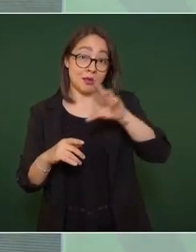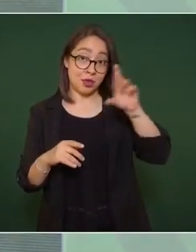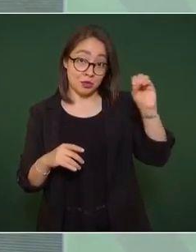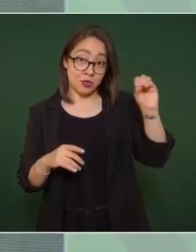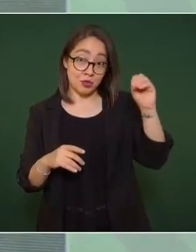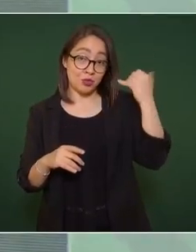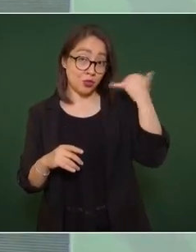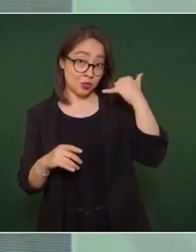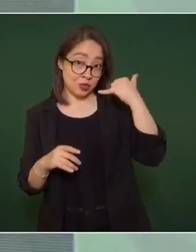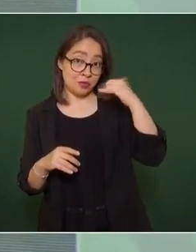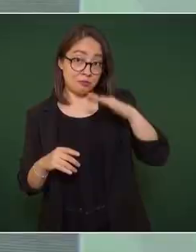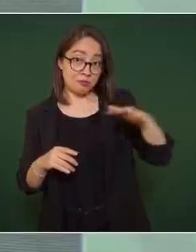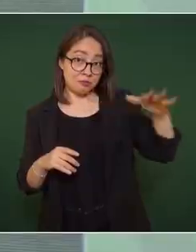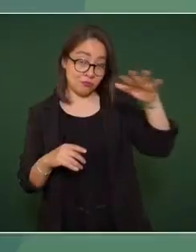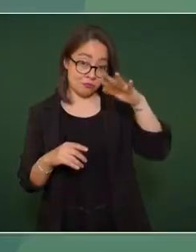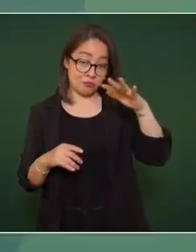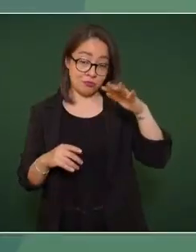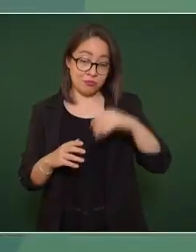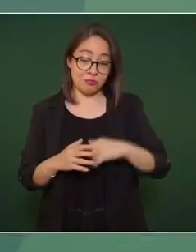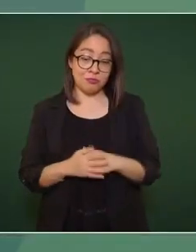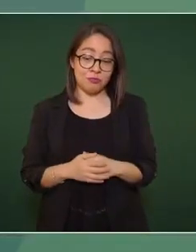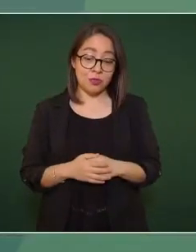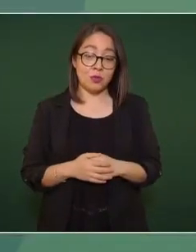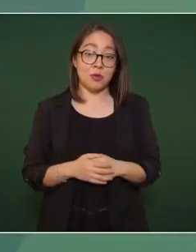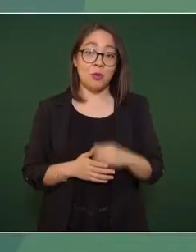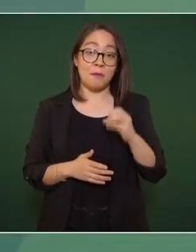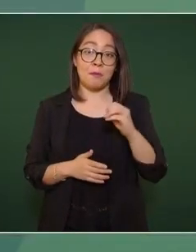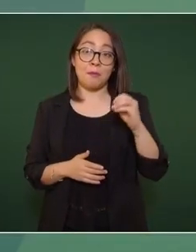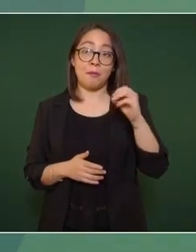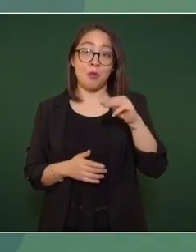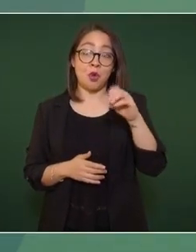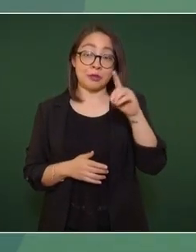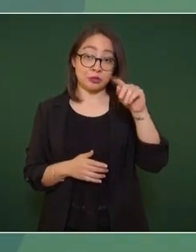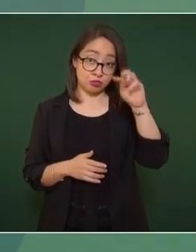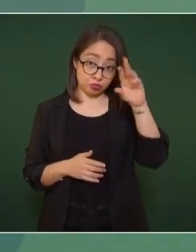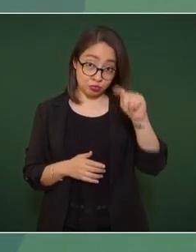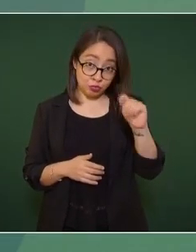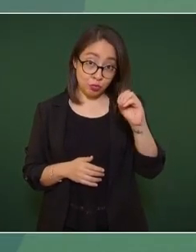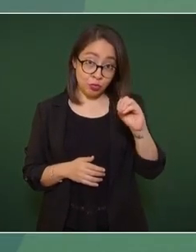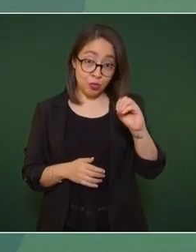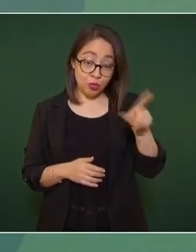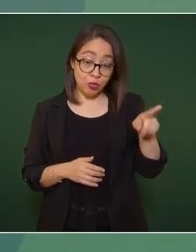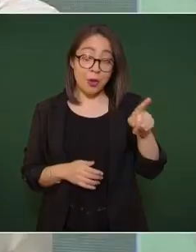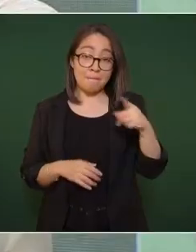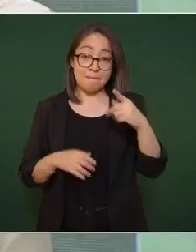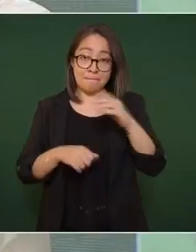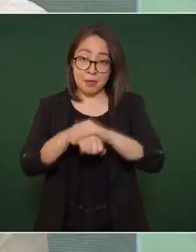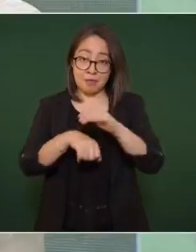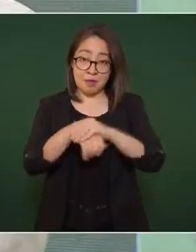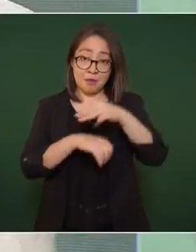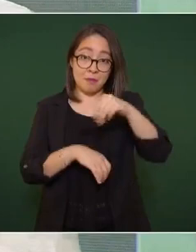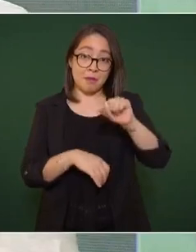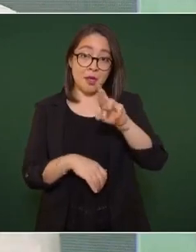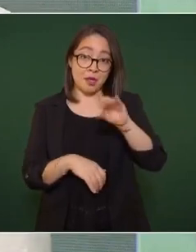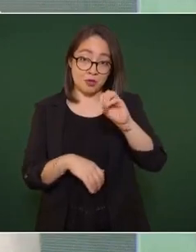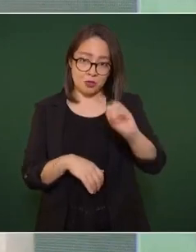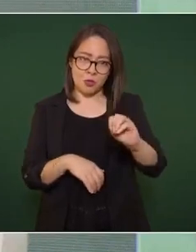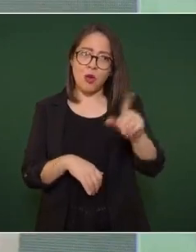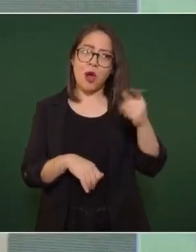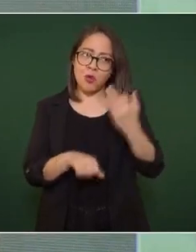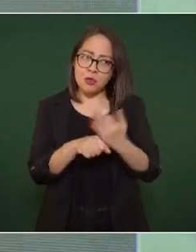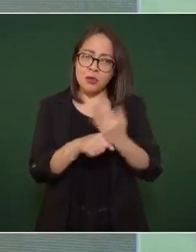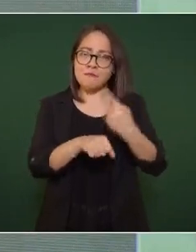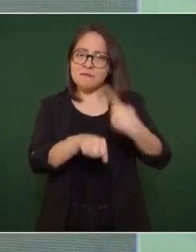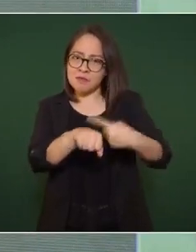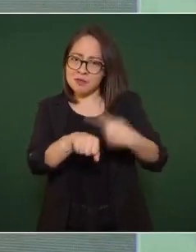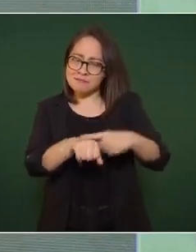el Por Esto, de mi amigo Mario, que está enfermito y que quiero que le vaya muy bien, que